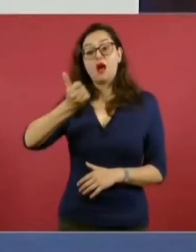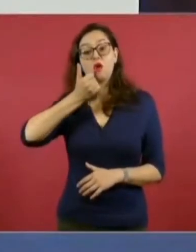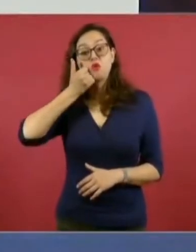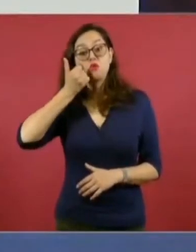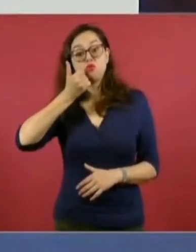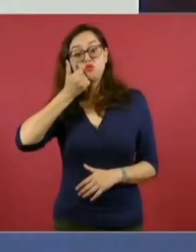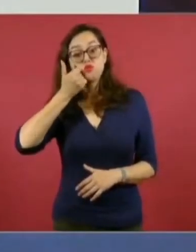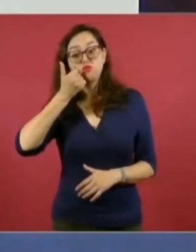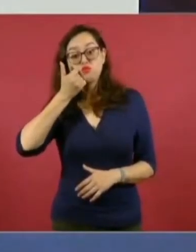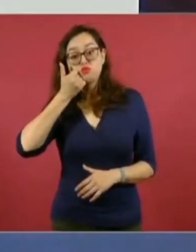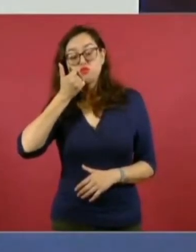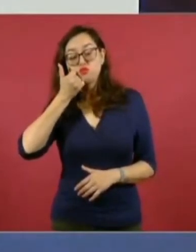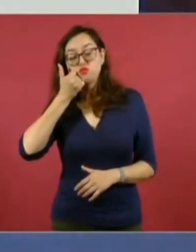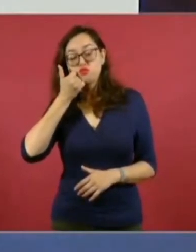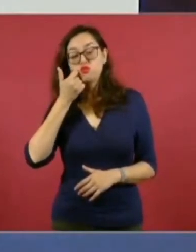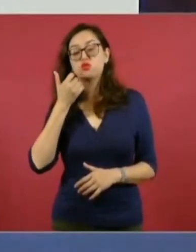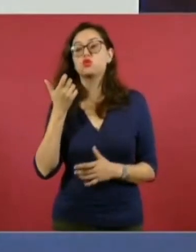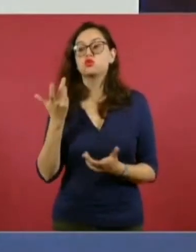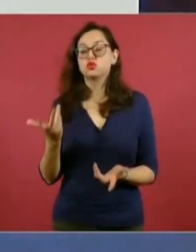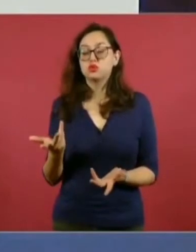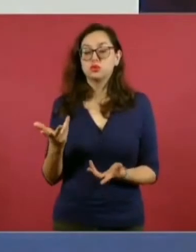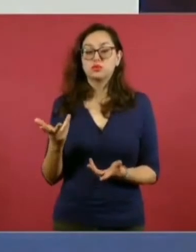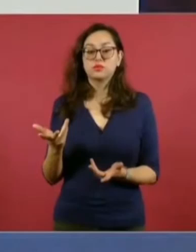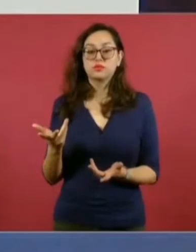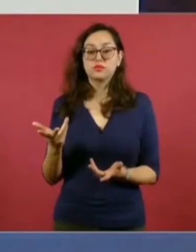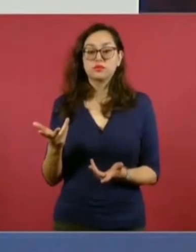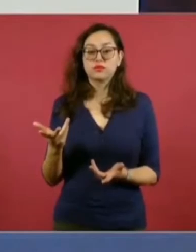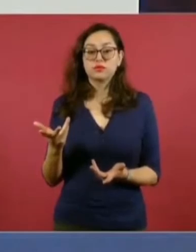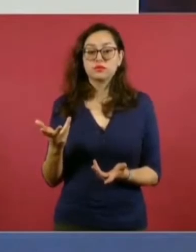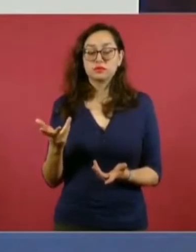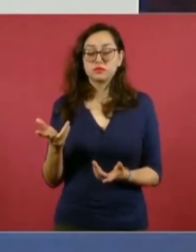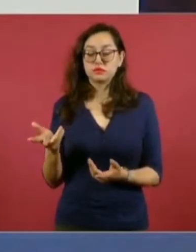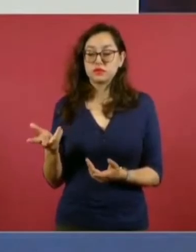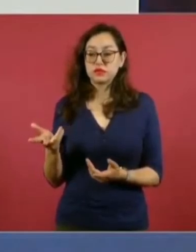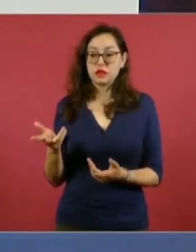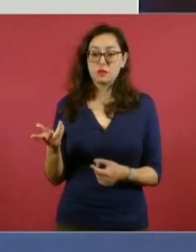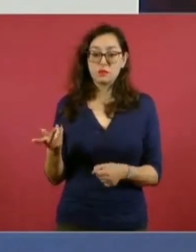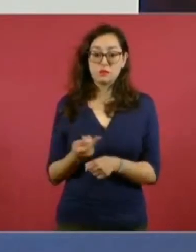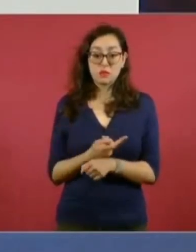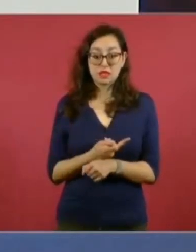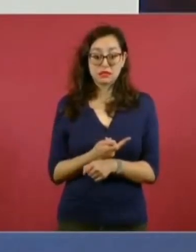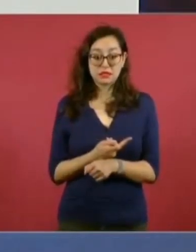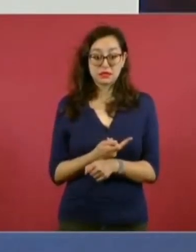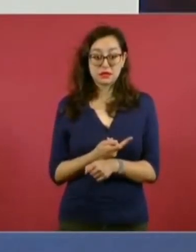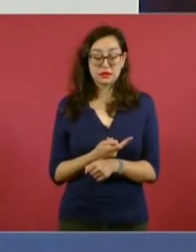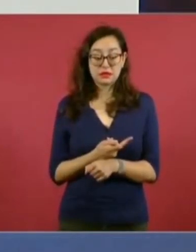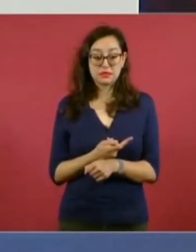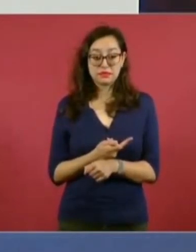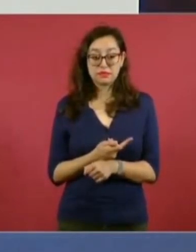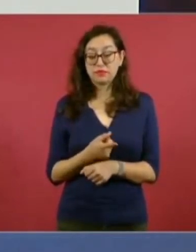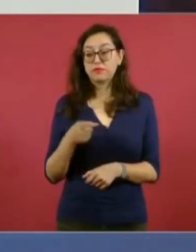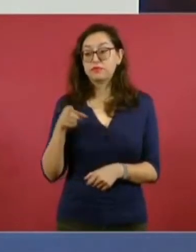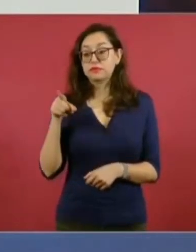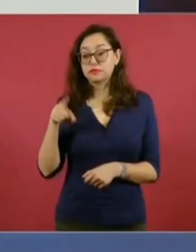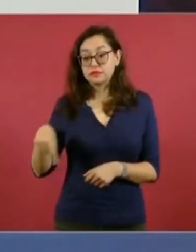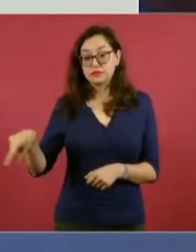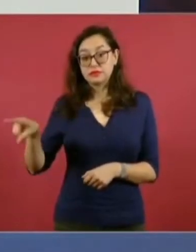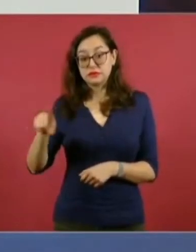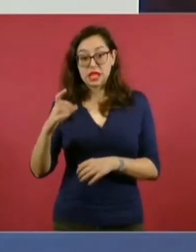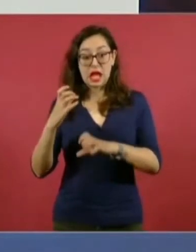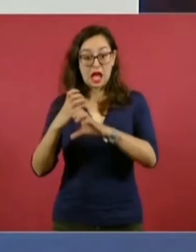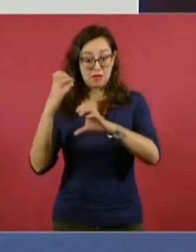sin proponérselo, que los estudiantes habían secuestrado sin proponérselo un camión